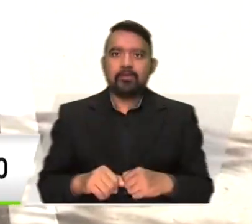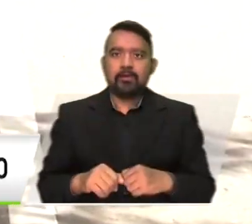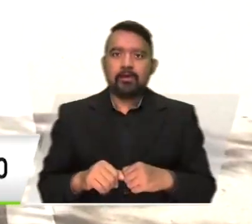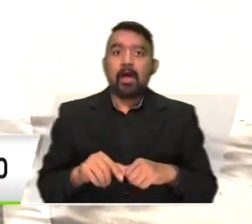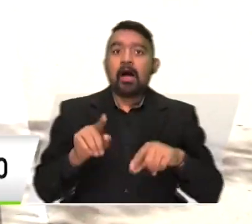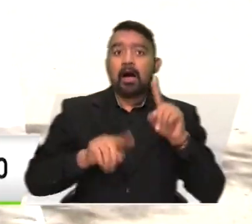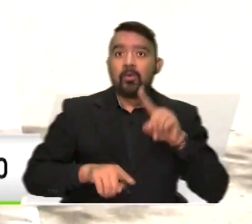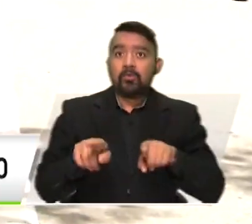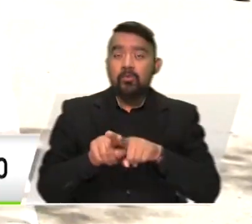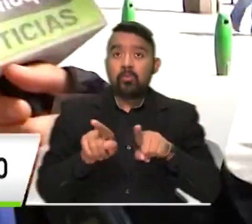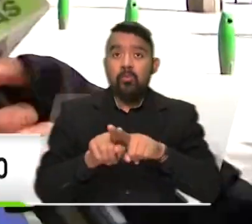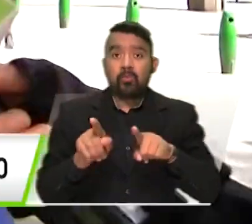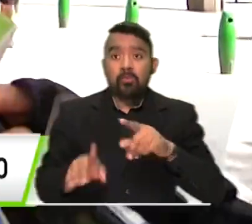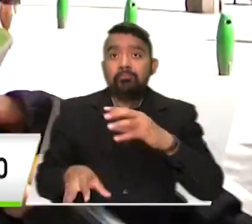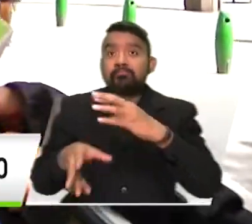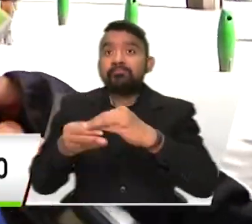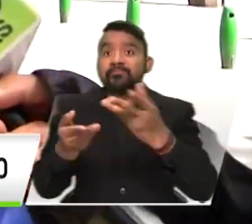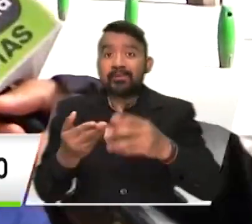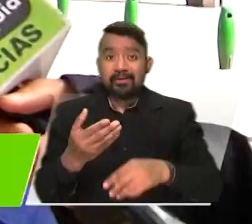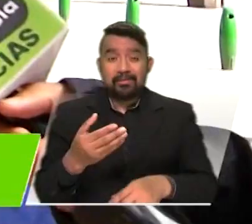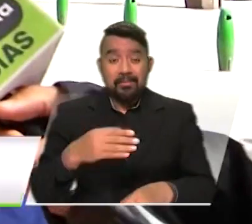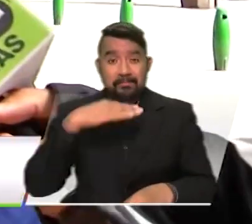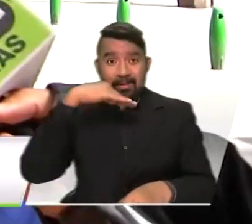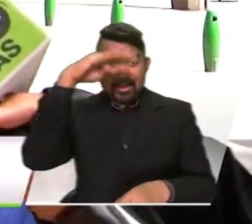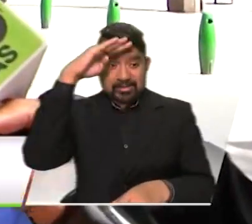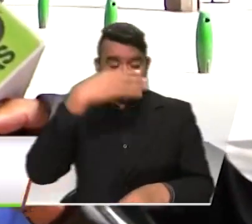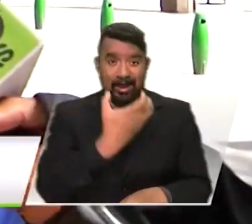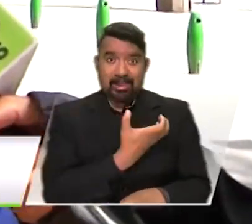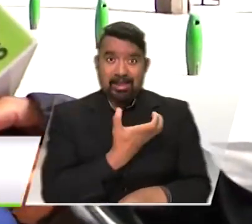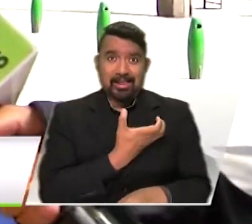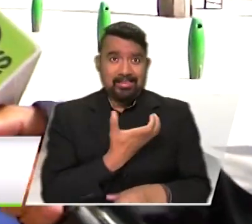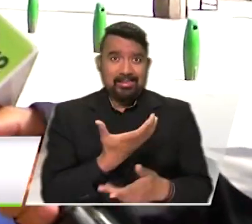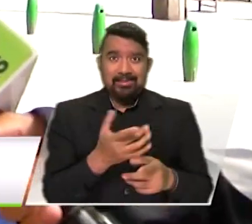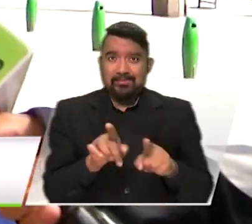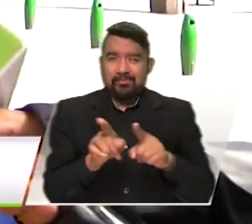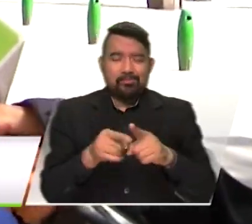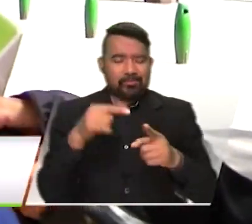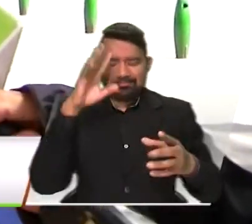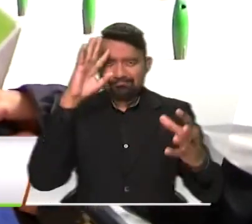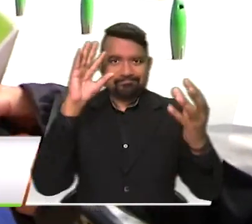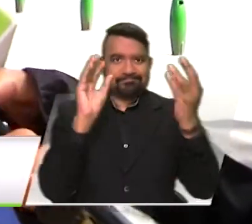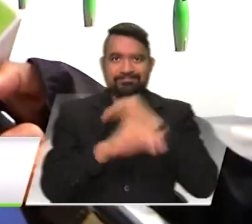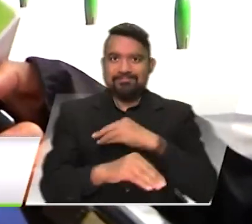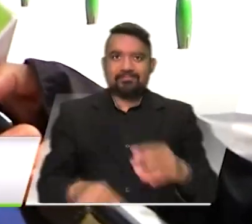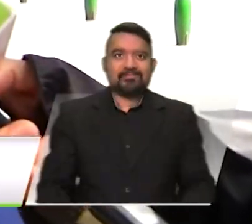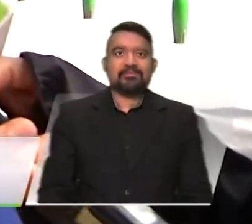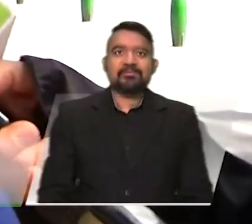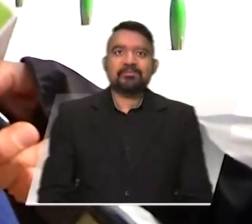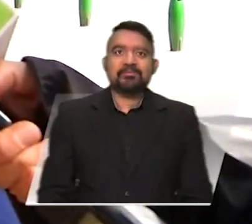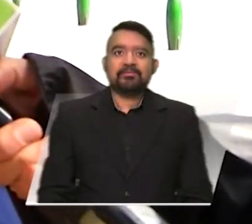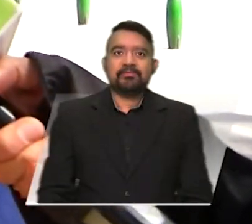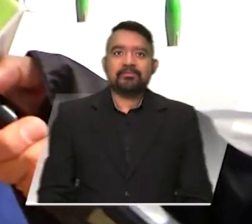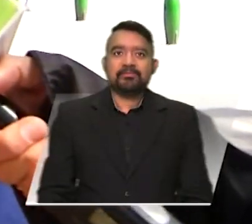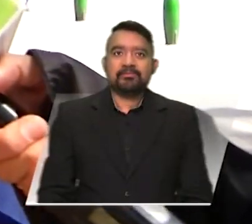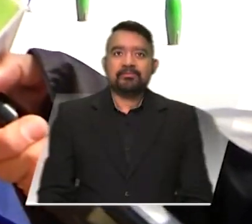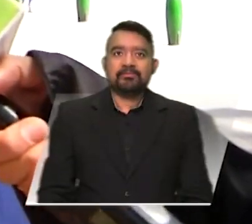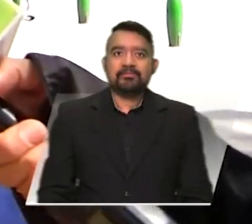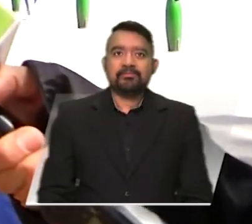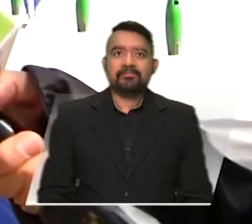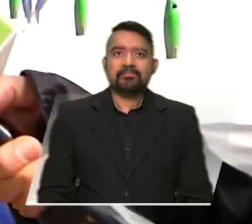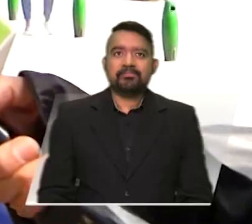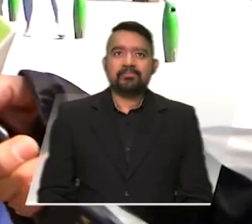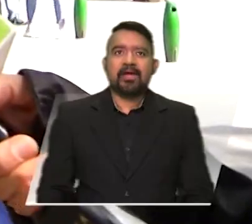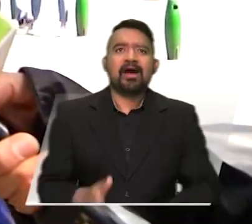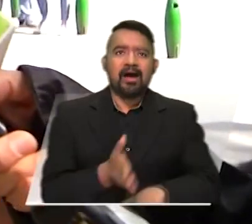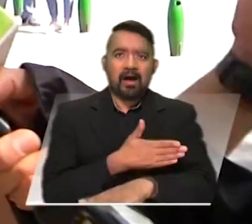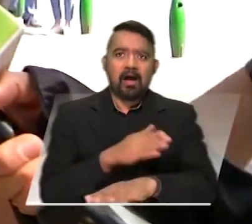el alcalde Daniel Quintero. Estamos en contra de la situación con Quintero, que ha tratado de hacer cosas para abrirle